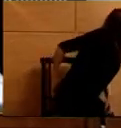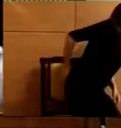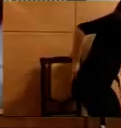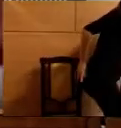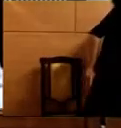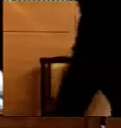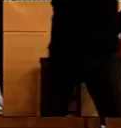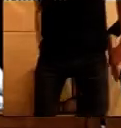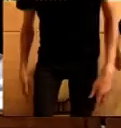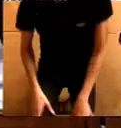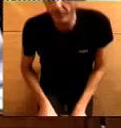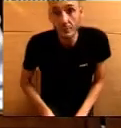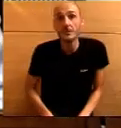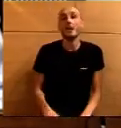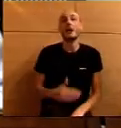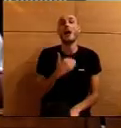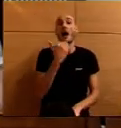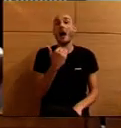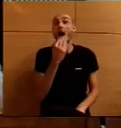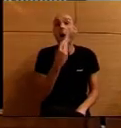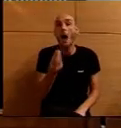deja alguna cosa, pero te lo contesto todo. ¿Vale?